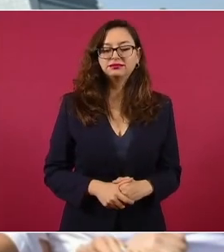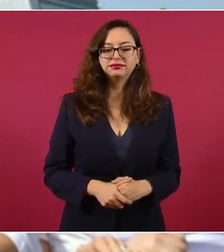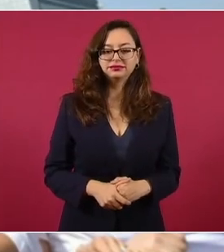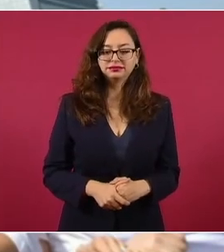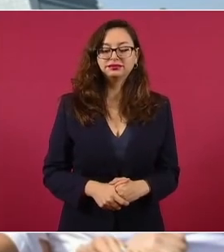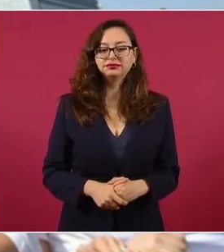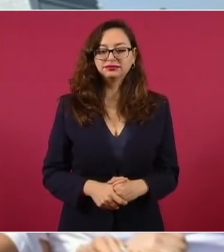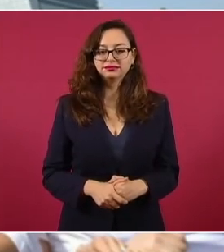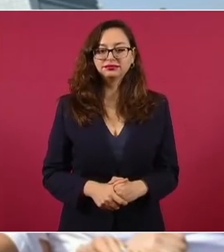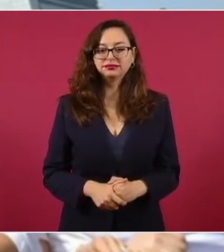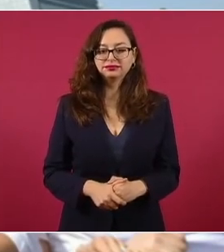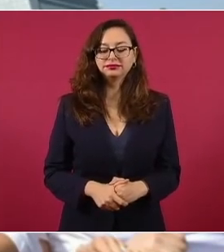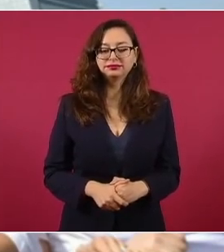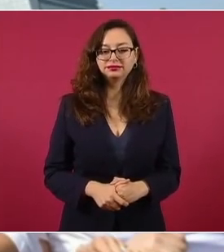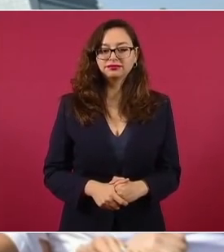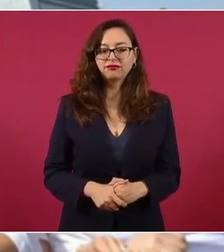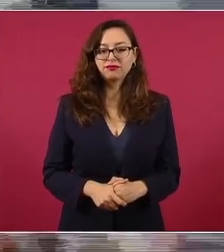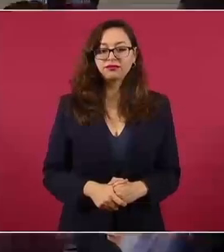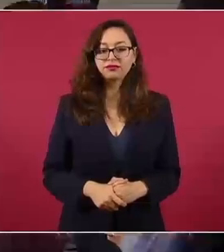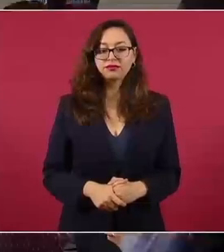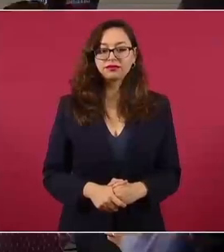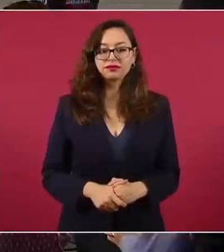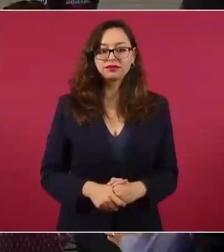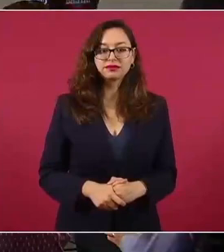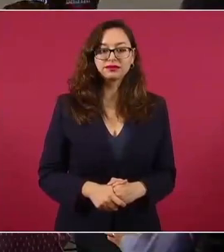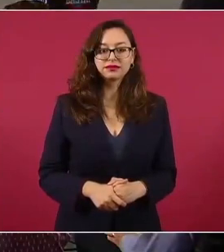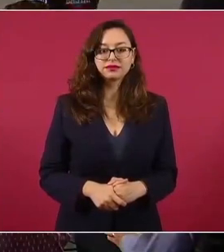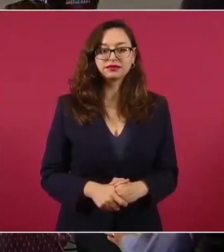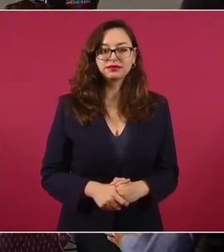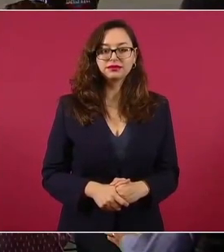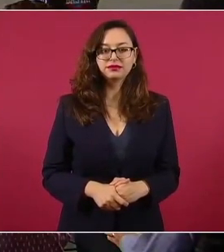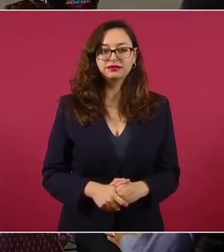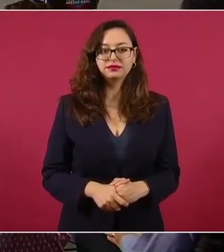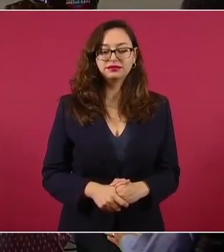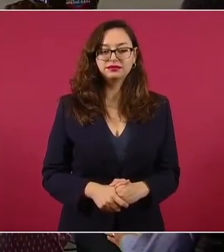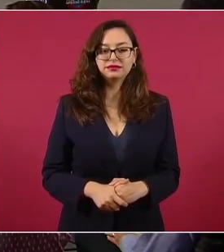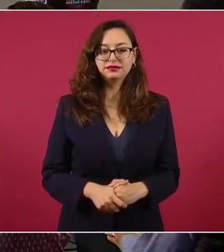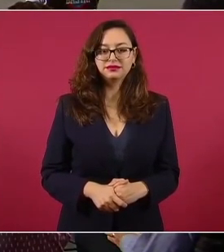Adelante, ya terminó.